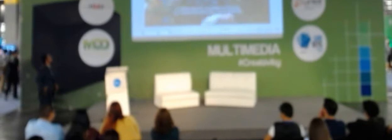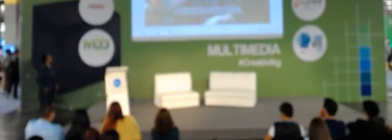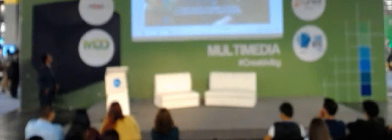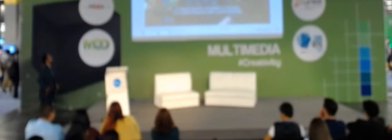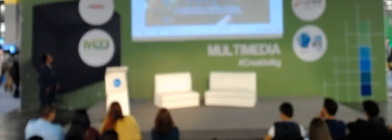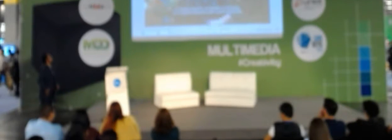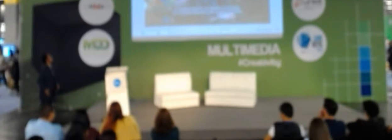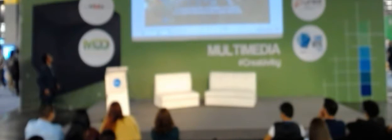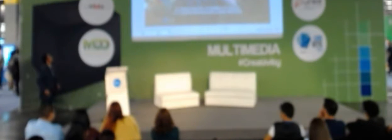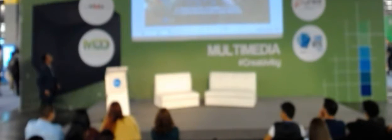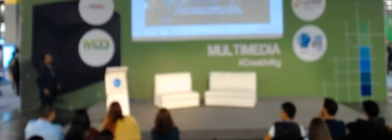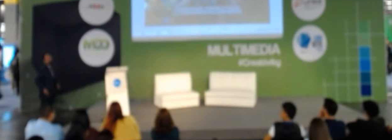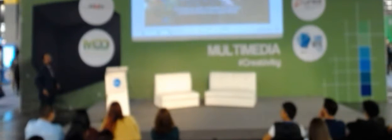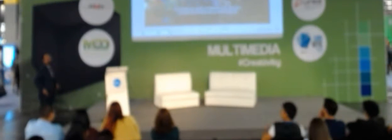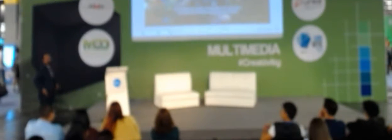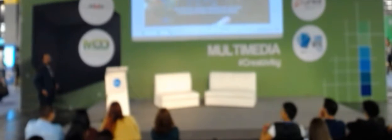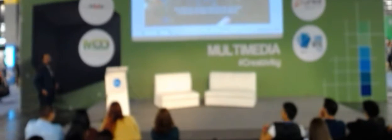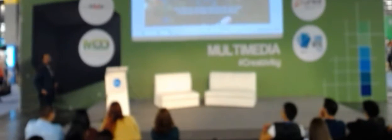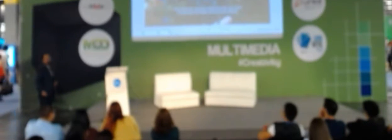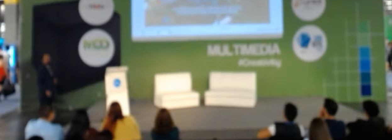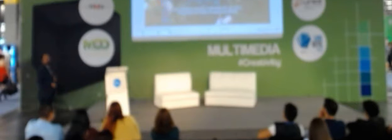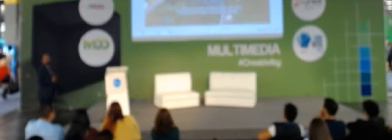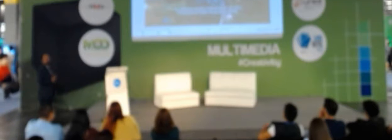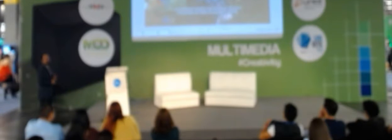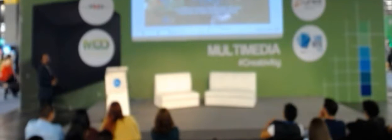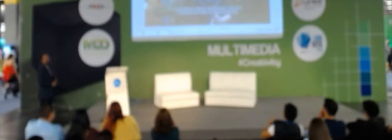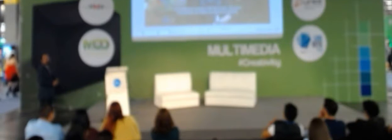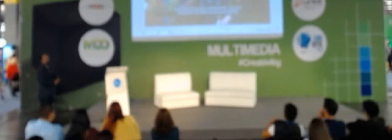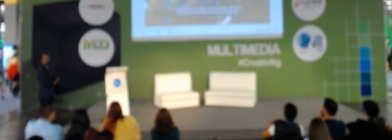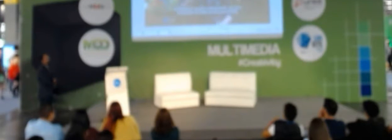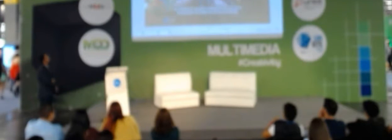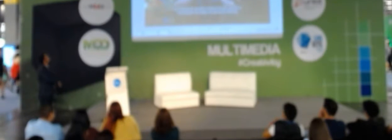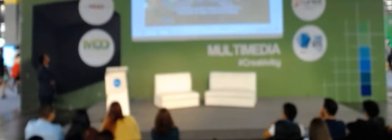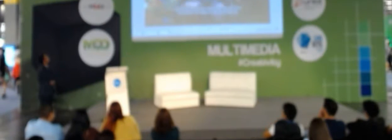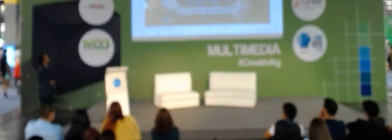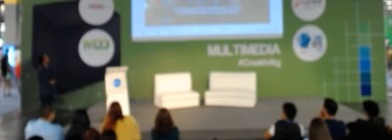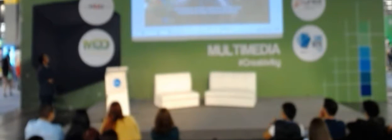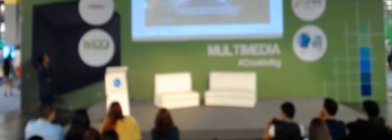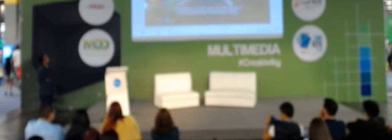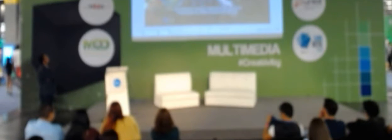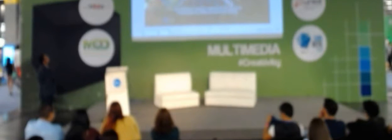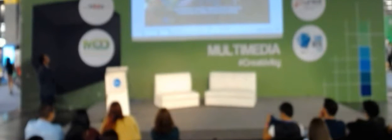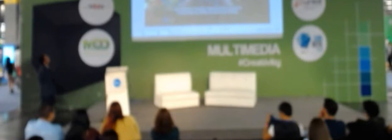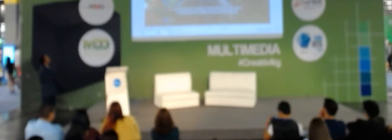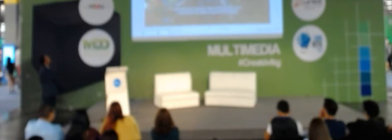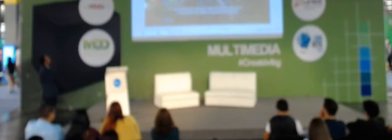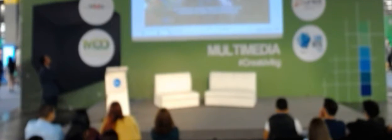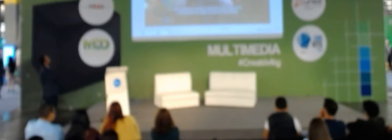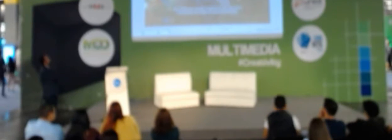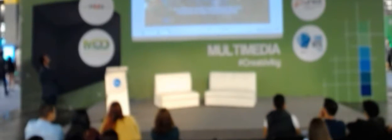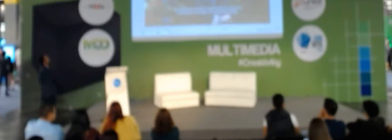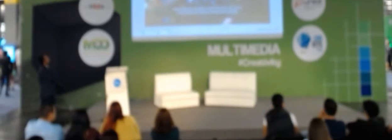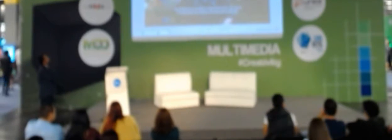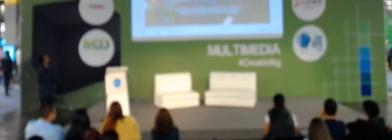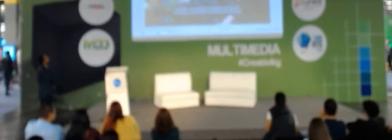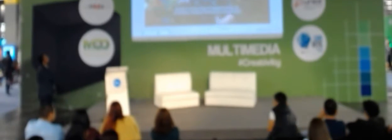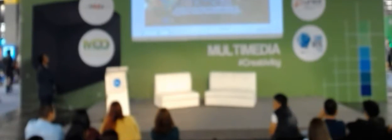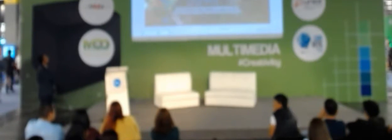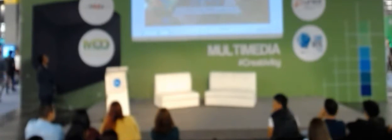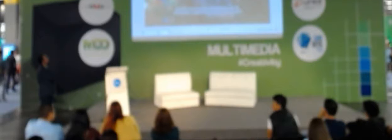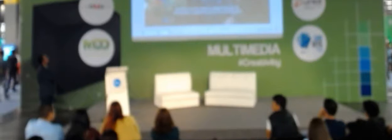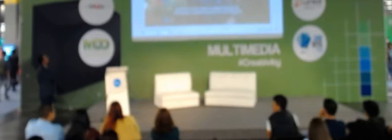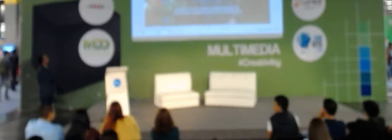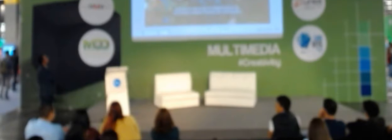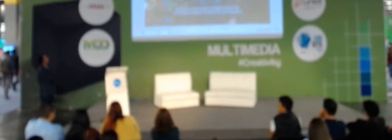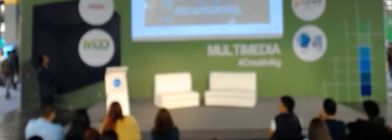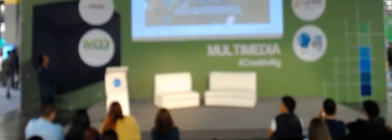educativo para nuestro desarrollo. Esto mejoraría nuestra comunicación, así como el bienestar de todas las personas sordas. También es para